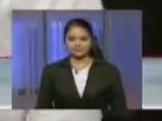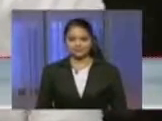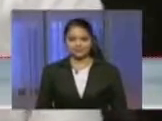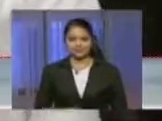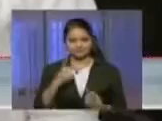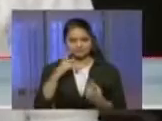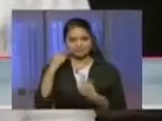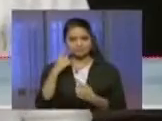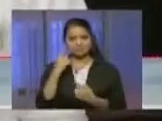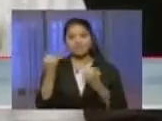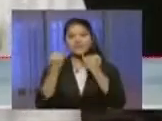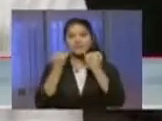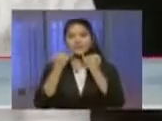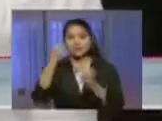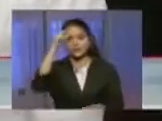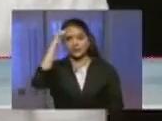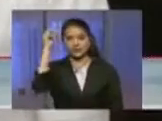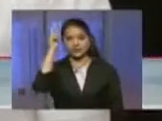artesanía